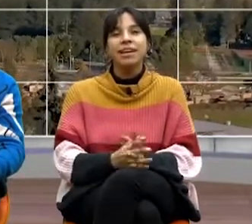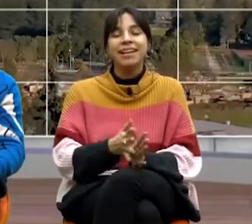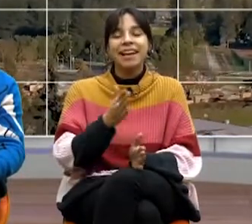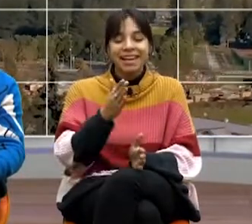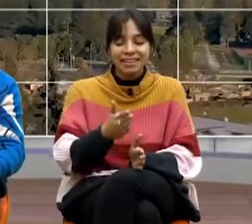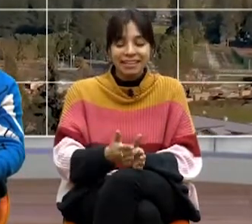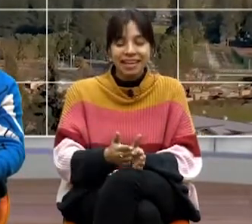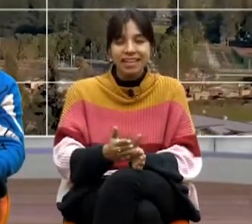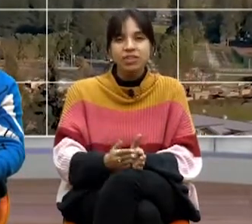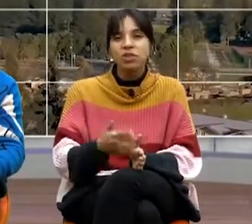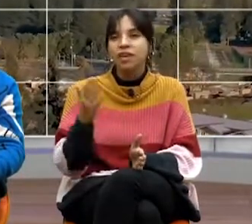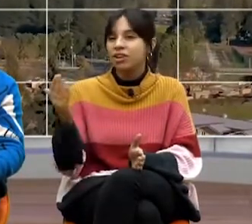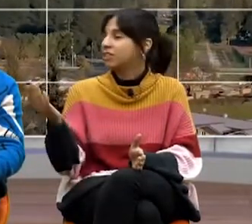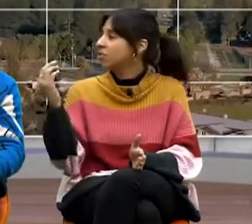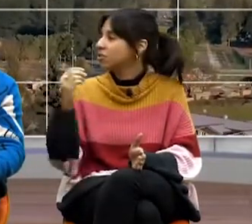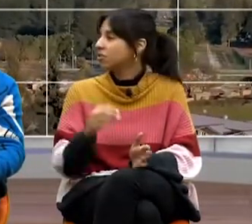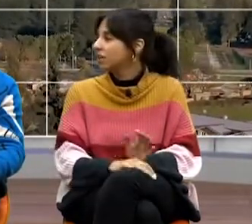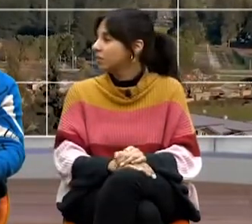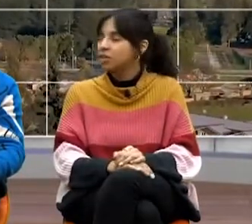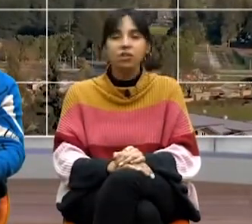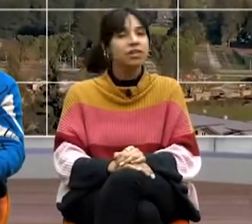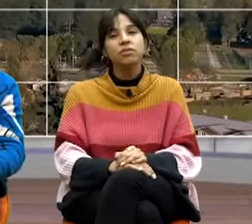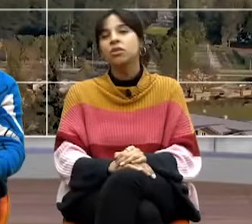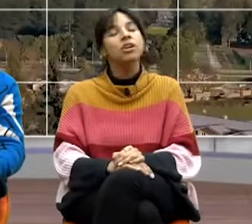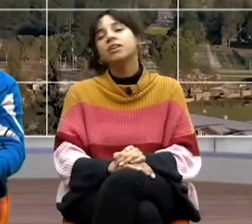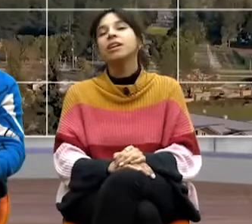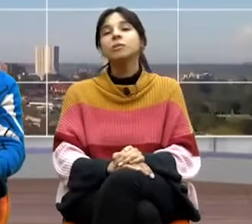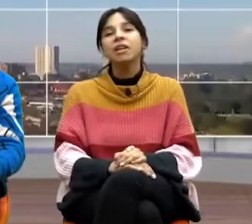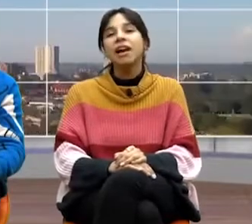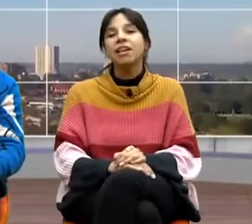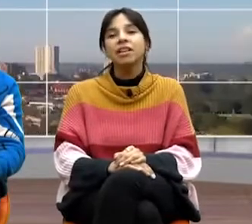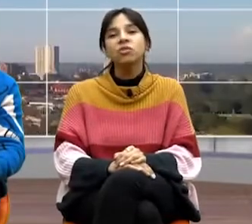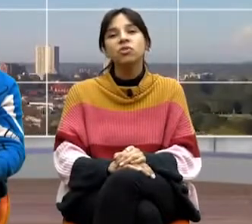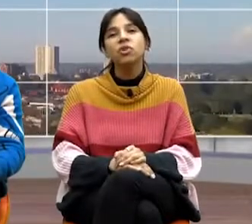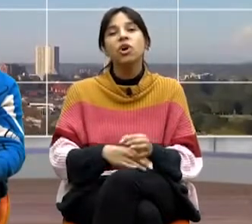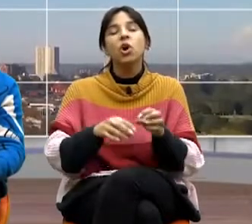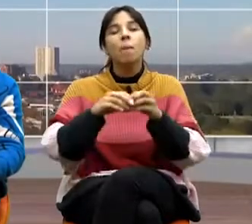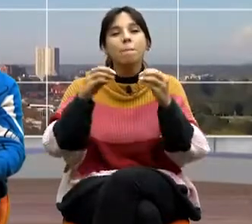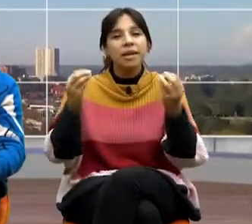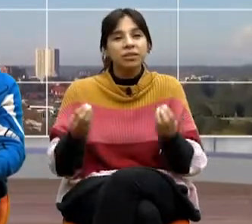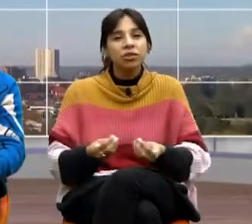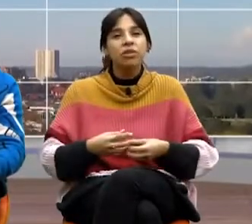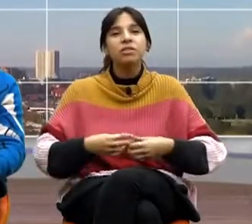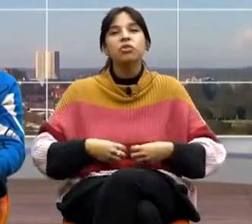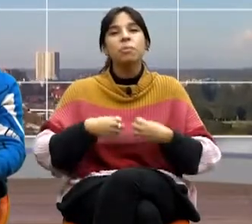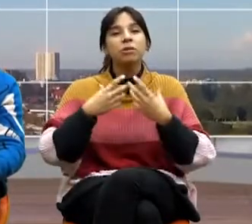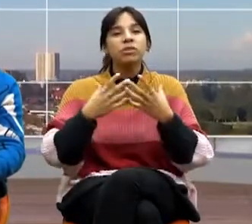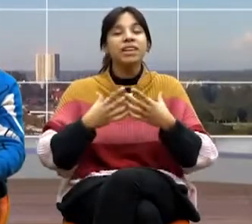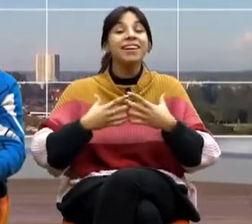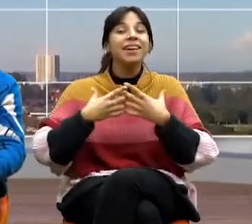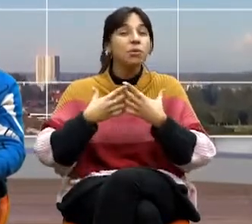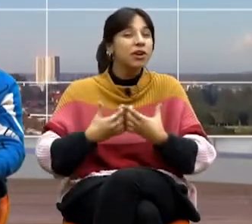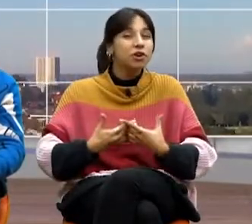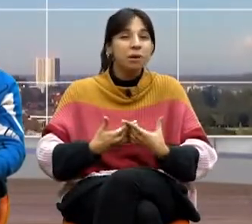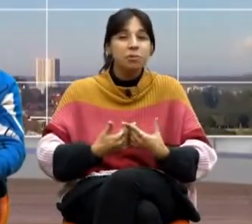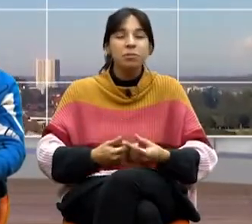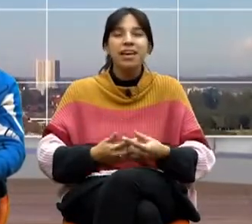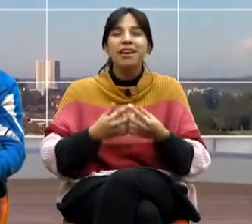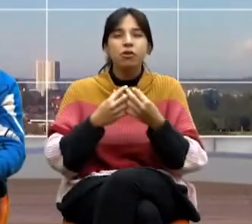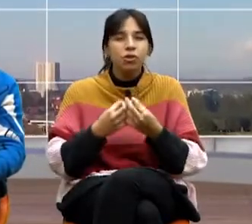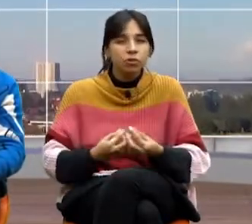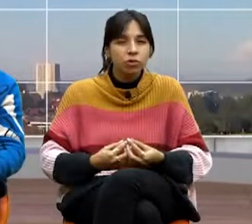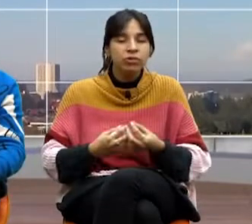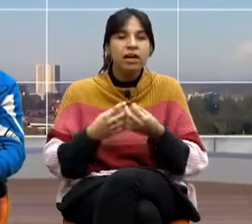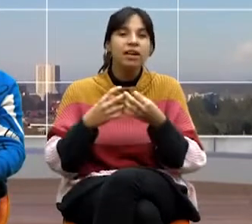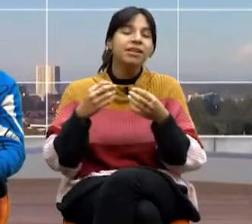desmitificando. La garantía de derechos dada al Estado Social Democrático de Derecho que explica Ignacio son completos, los derechos son para usted. Hay una norma de